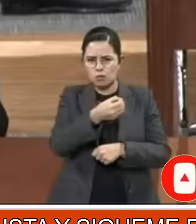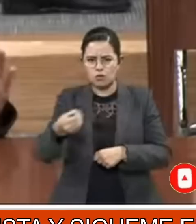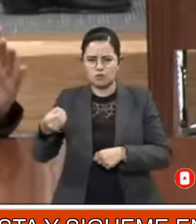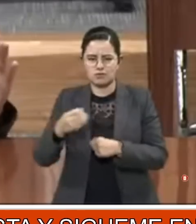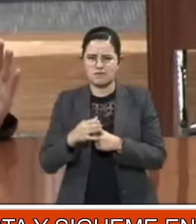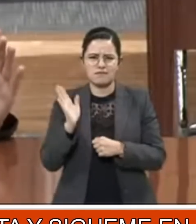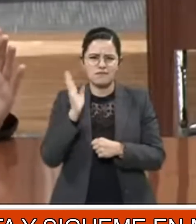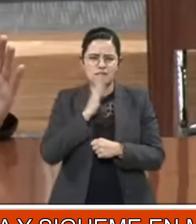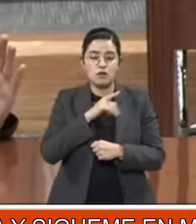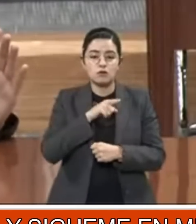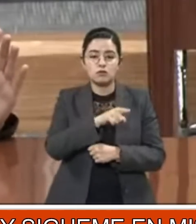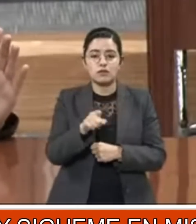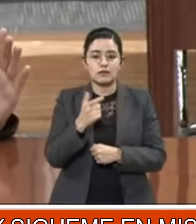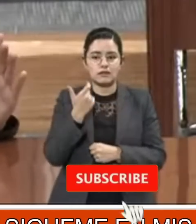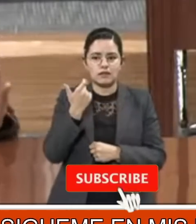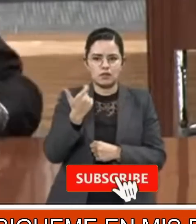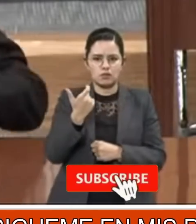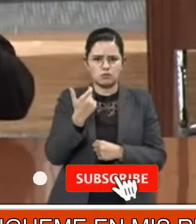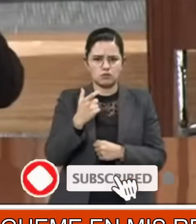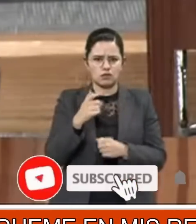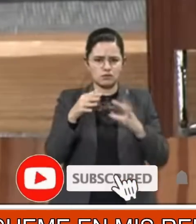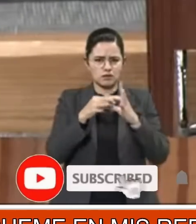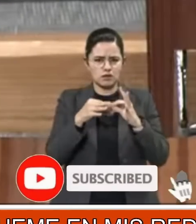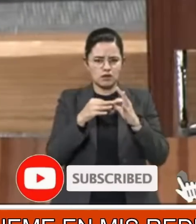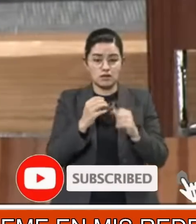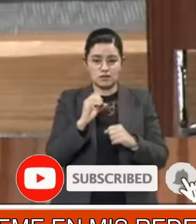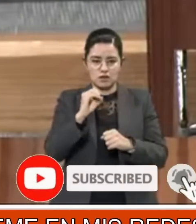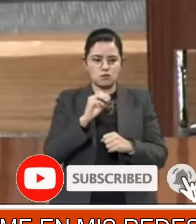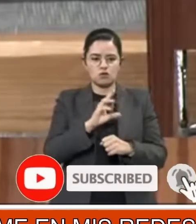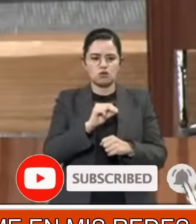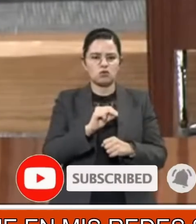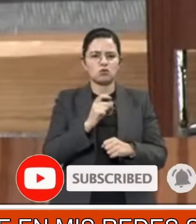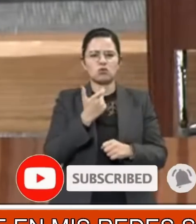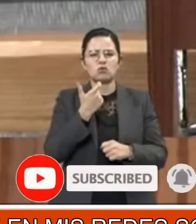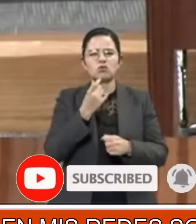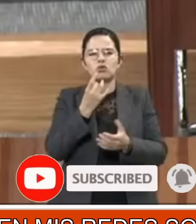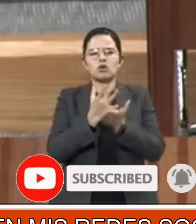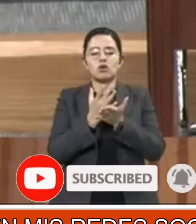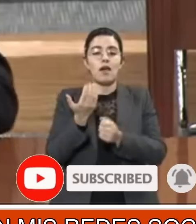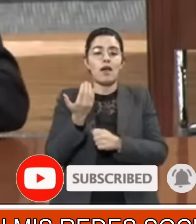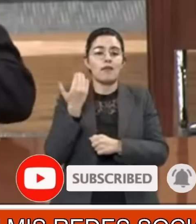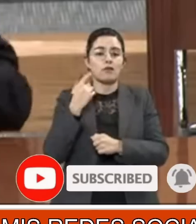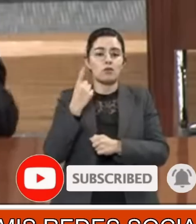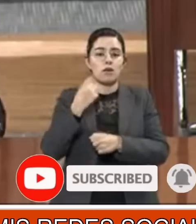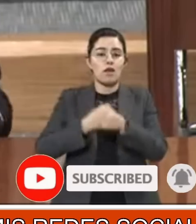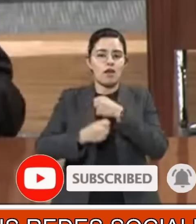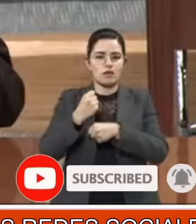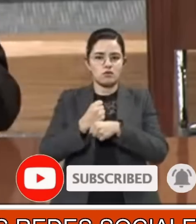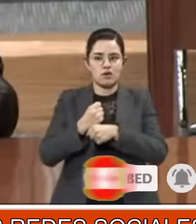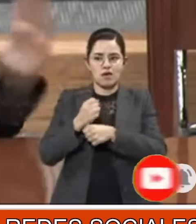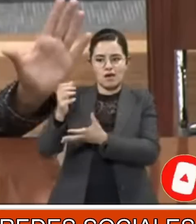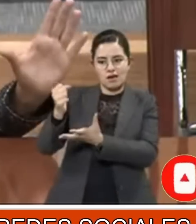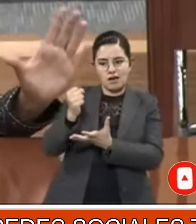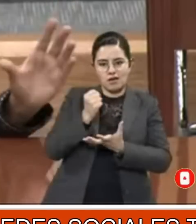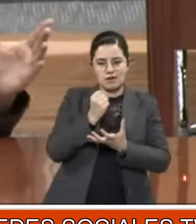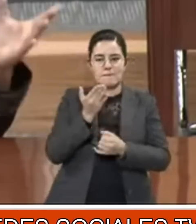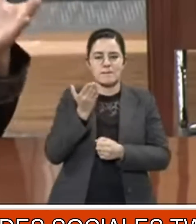sido pésimos administradores. Tienen la mala costumbre de gastar a prisa en el mes de